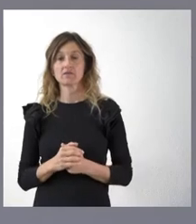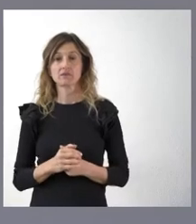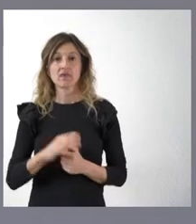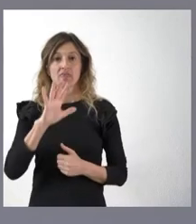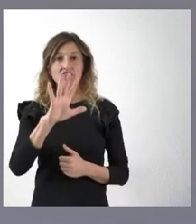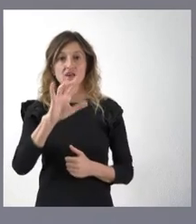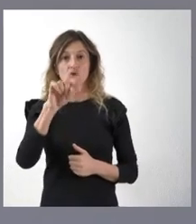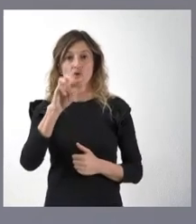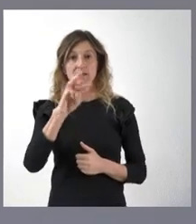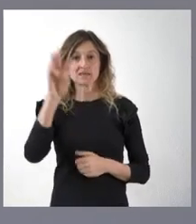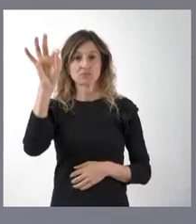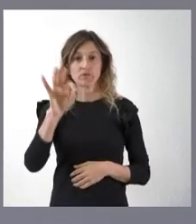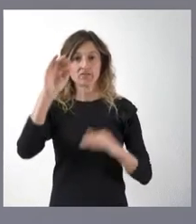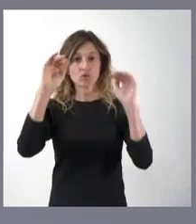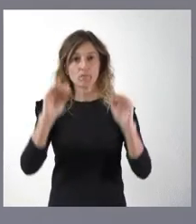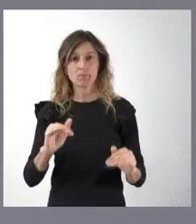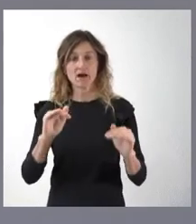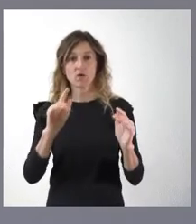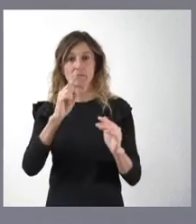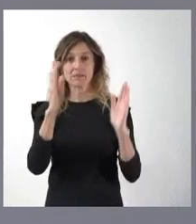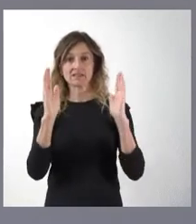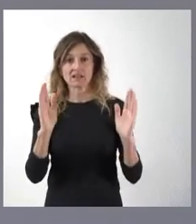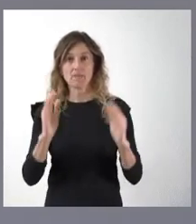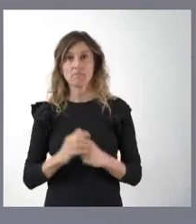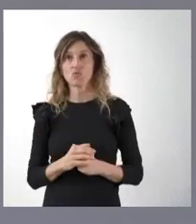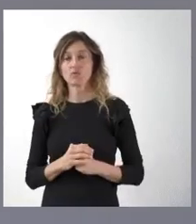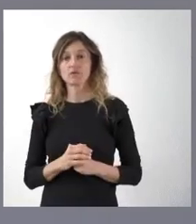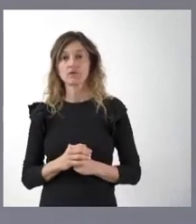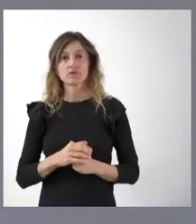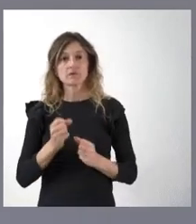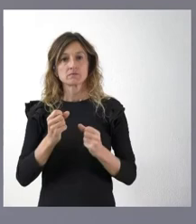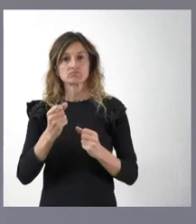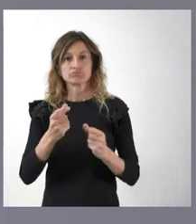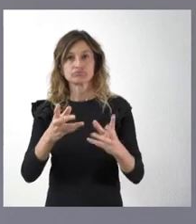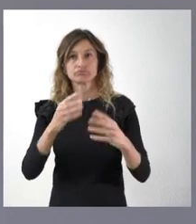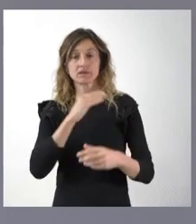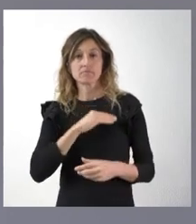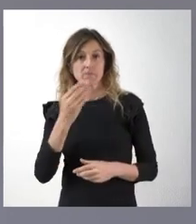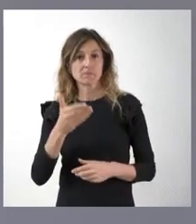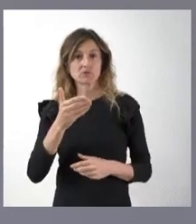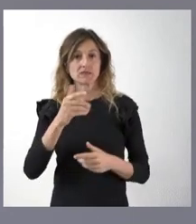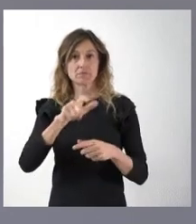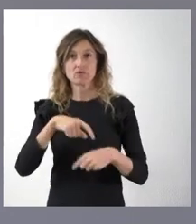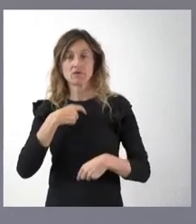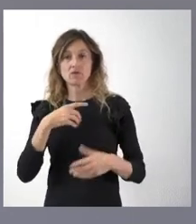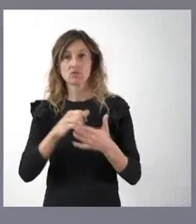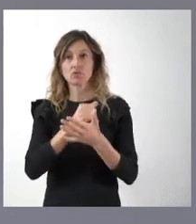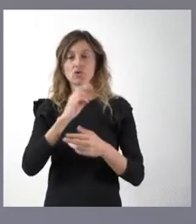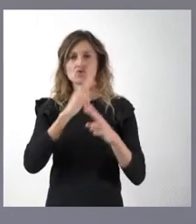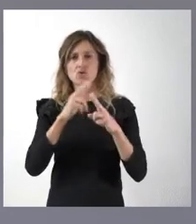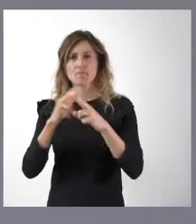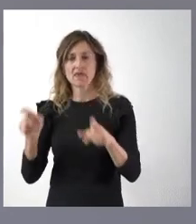5,3% para ese primer tramo que es una cantidad muy importante si lo bajamos a todos los ciudadanos llámese deflactación